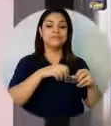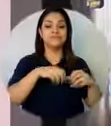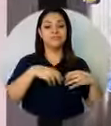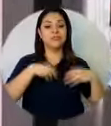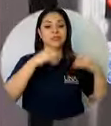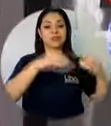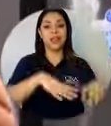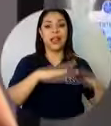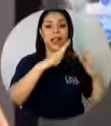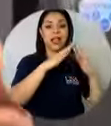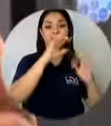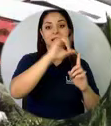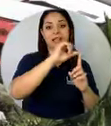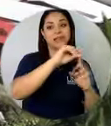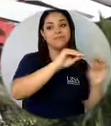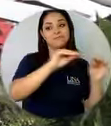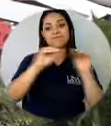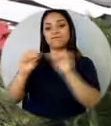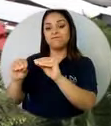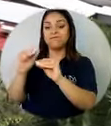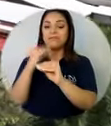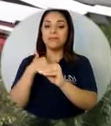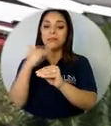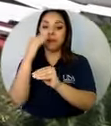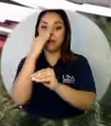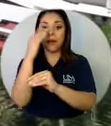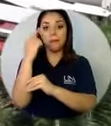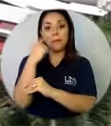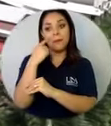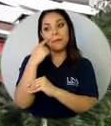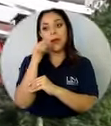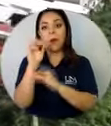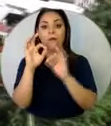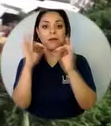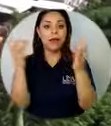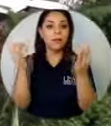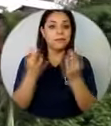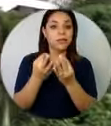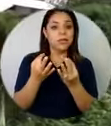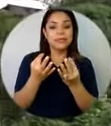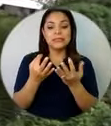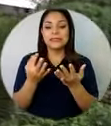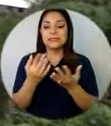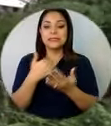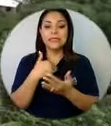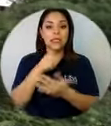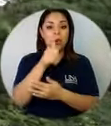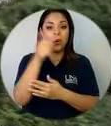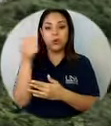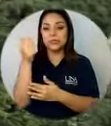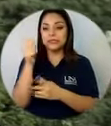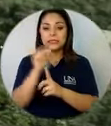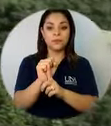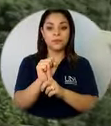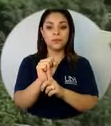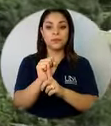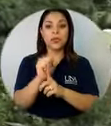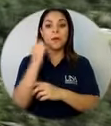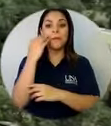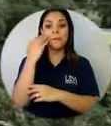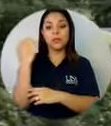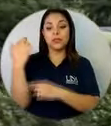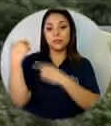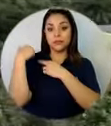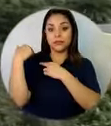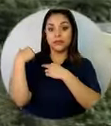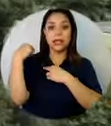su apartamento, irse a vivir a la casa de sus padres, madres u otros familiares. Entonces ya también se establece otro tipo de vínculo que tal vez